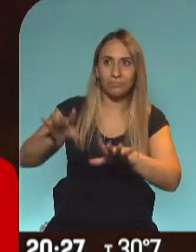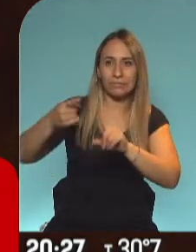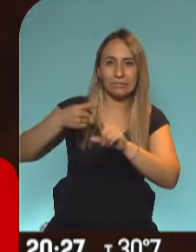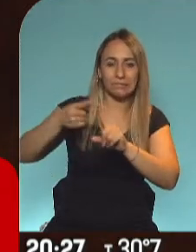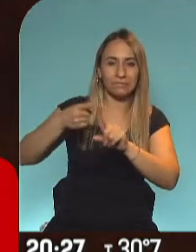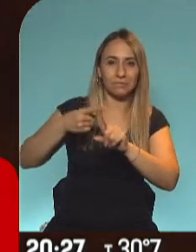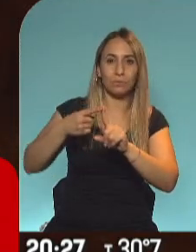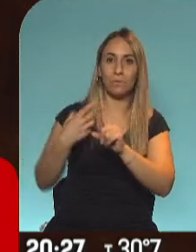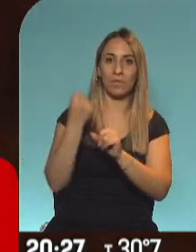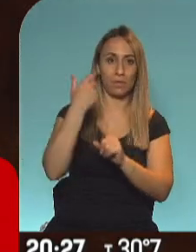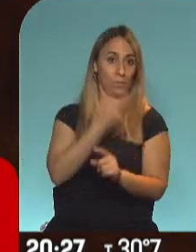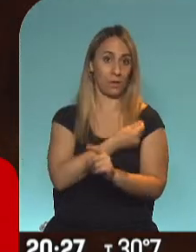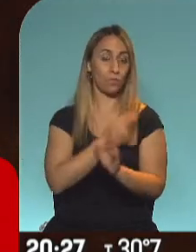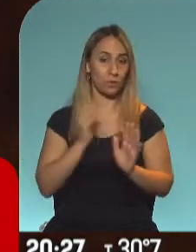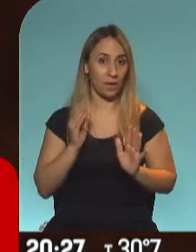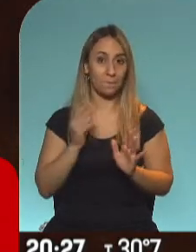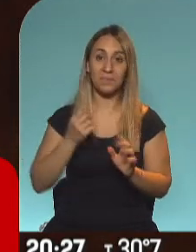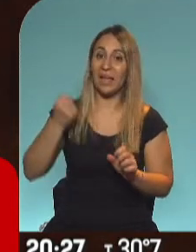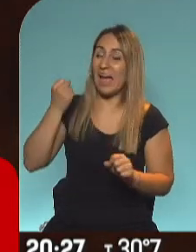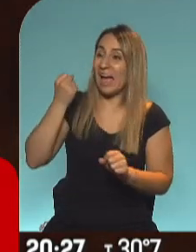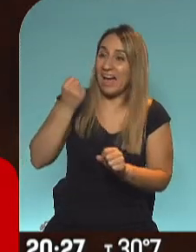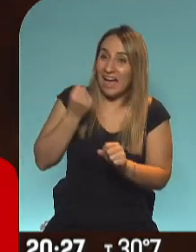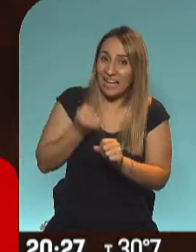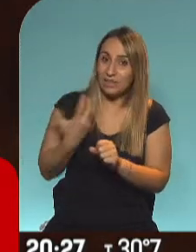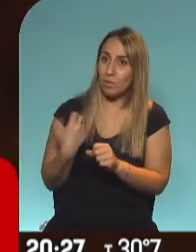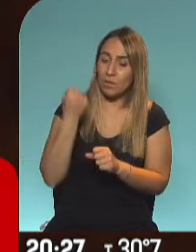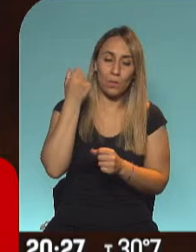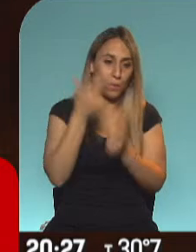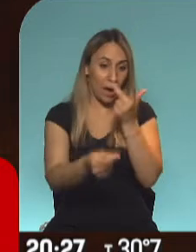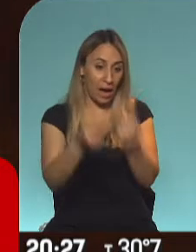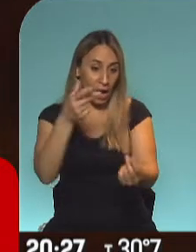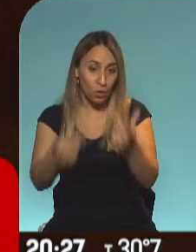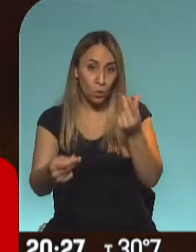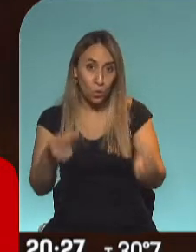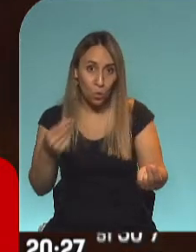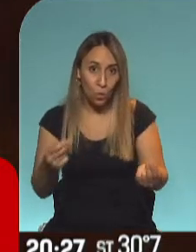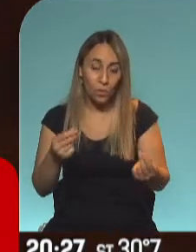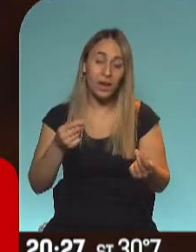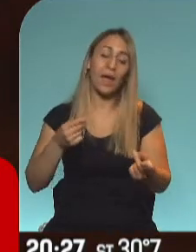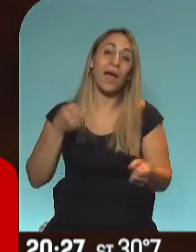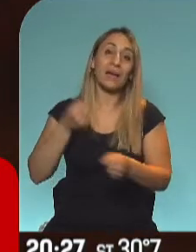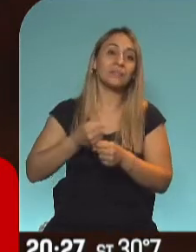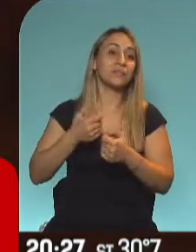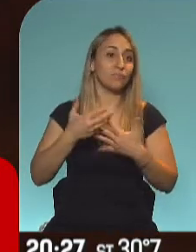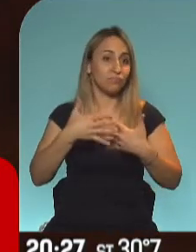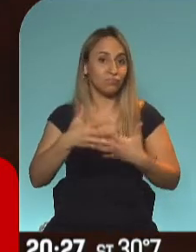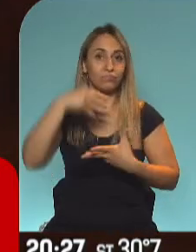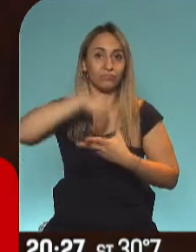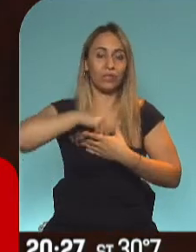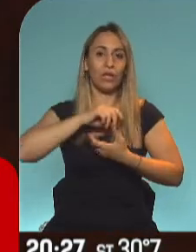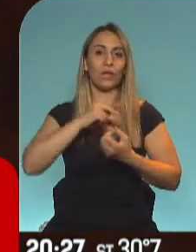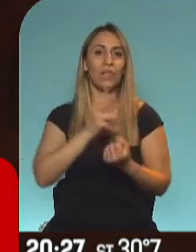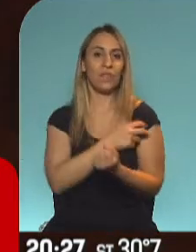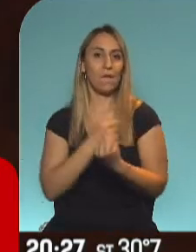solución, pero hasta que la vacuna haga efecto, hasta que la vacuna actúe comunitariamente, van a pasar varios meses. Antes de